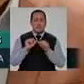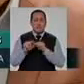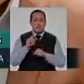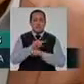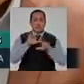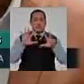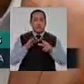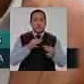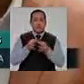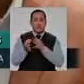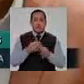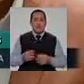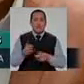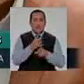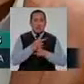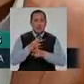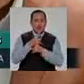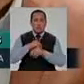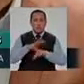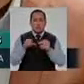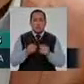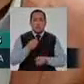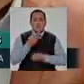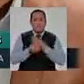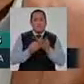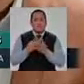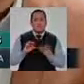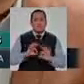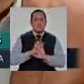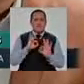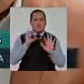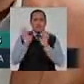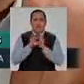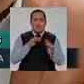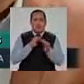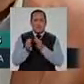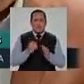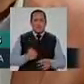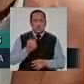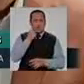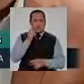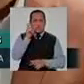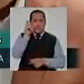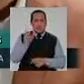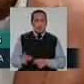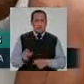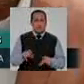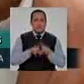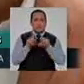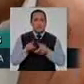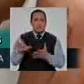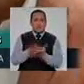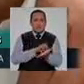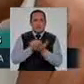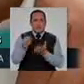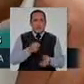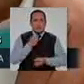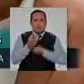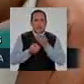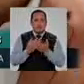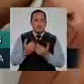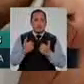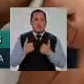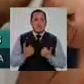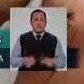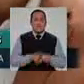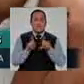dice, conservación de la información. En ningún caso la entidad de la administración pública podrá destruir la información que posean. O